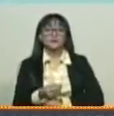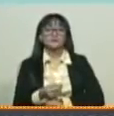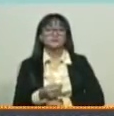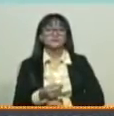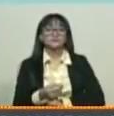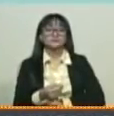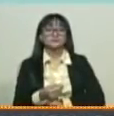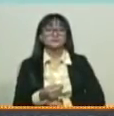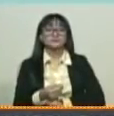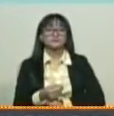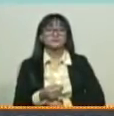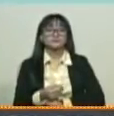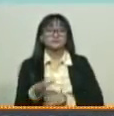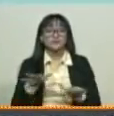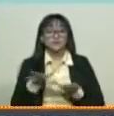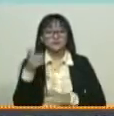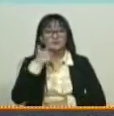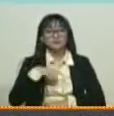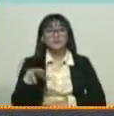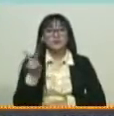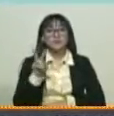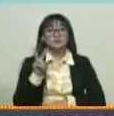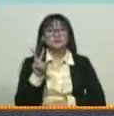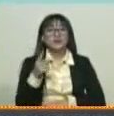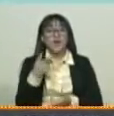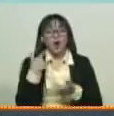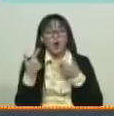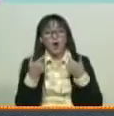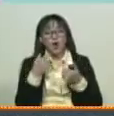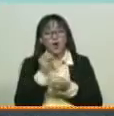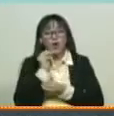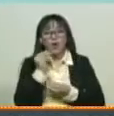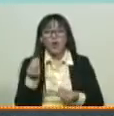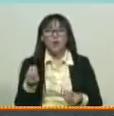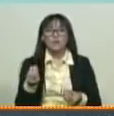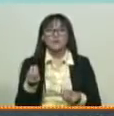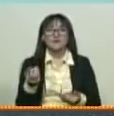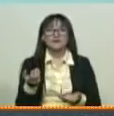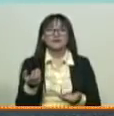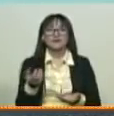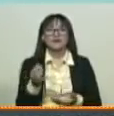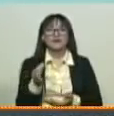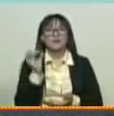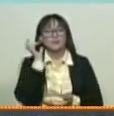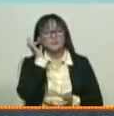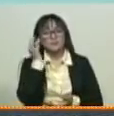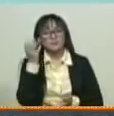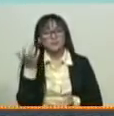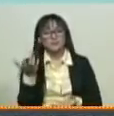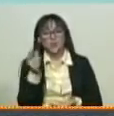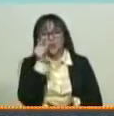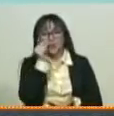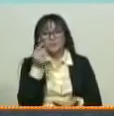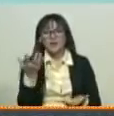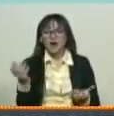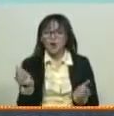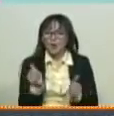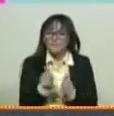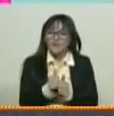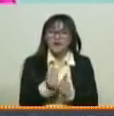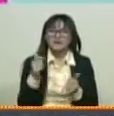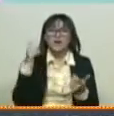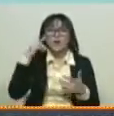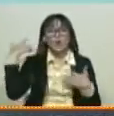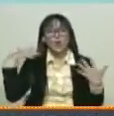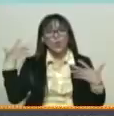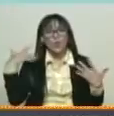decir es que por donde pasa el movimiento Somos Venezuela está el color de nuestra juventud. Están unas muchachadas que nos acompañan en la locura